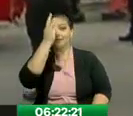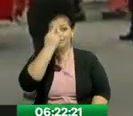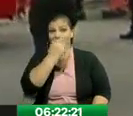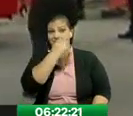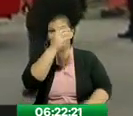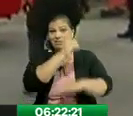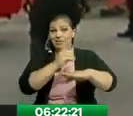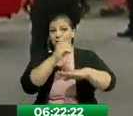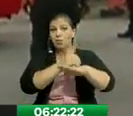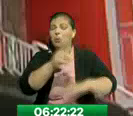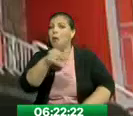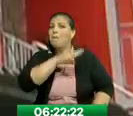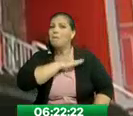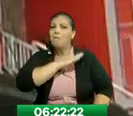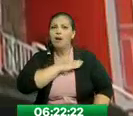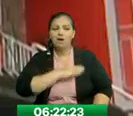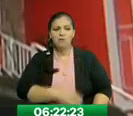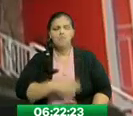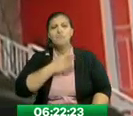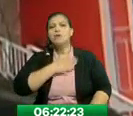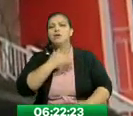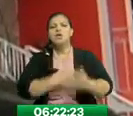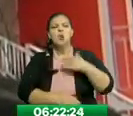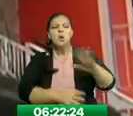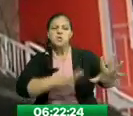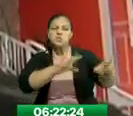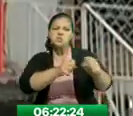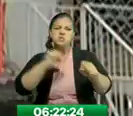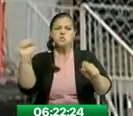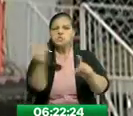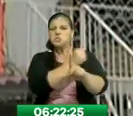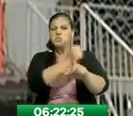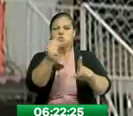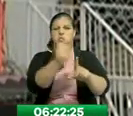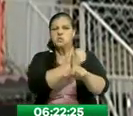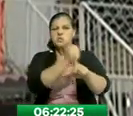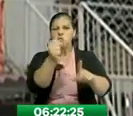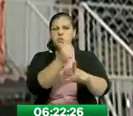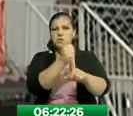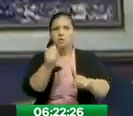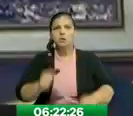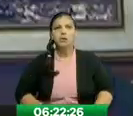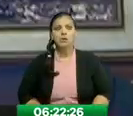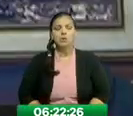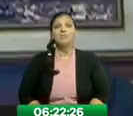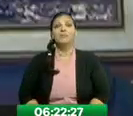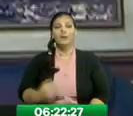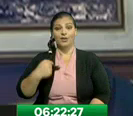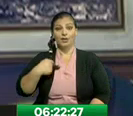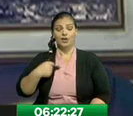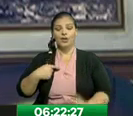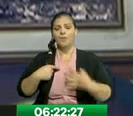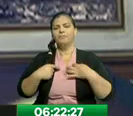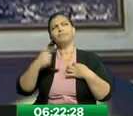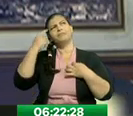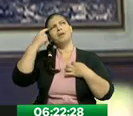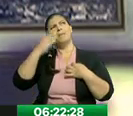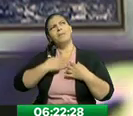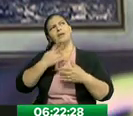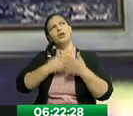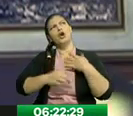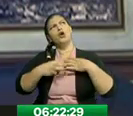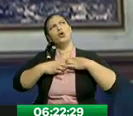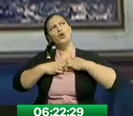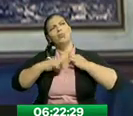ropa, a lo que le llevo ropa. Vi que estaba abierta la puerta y entré y ahí había un cuerpo